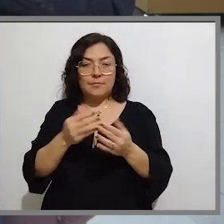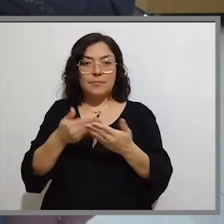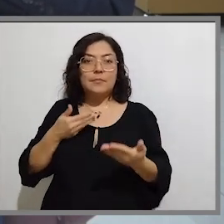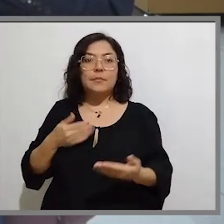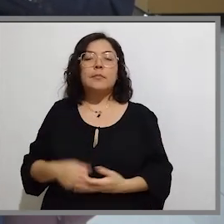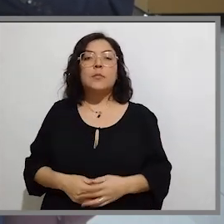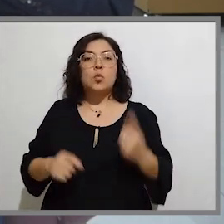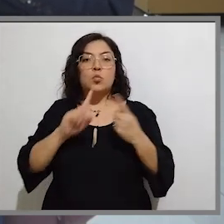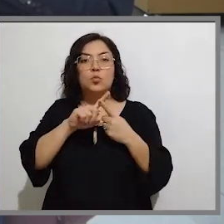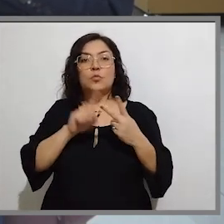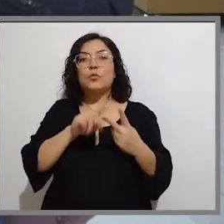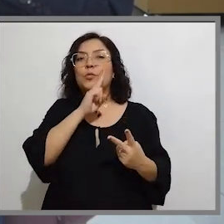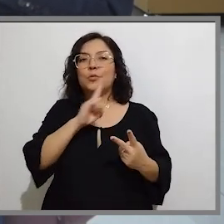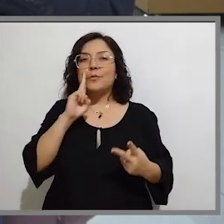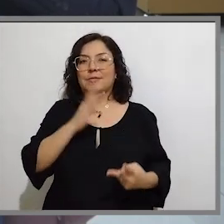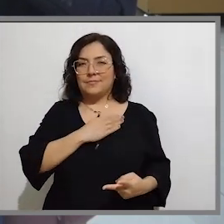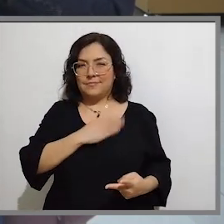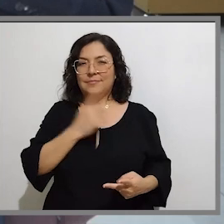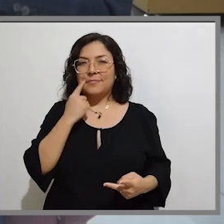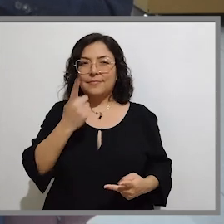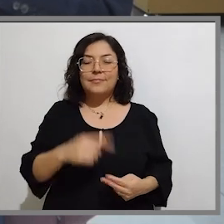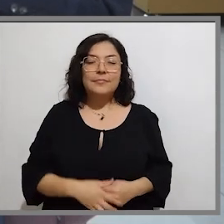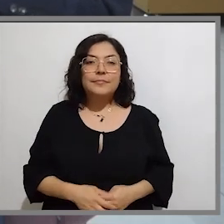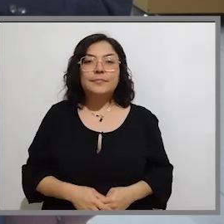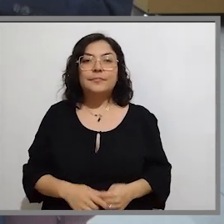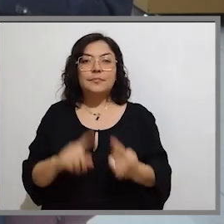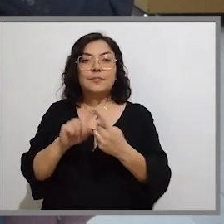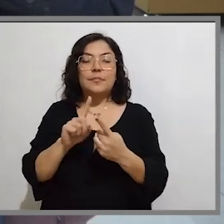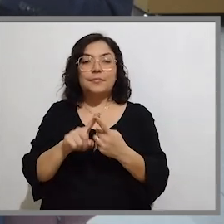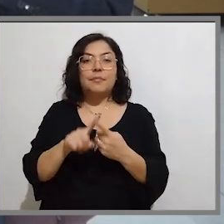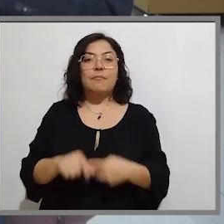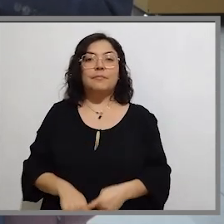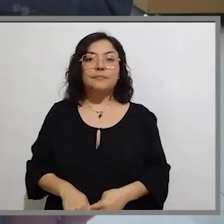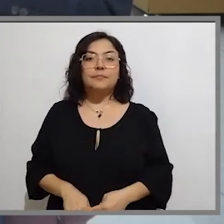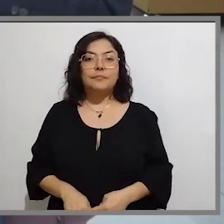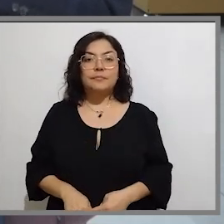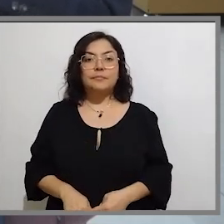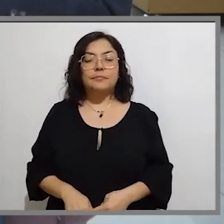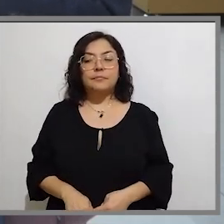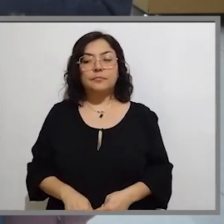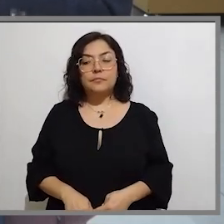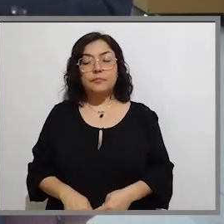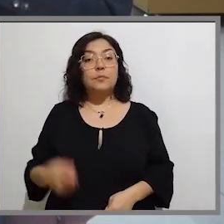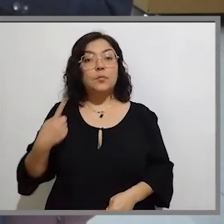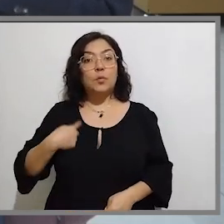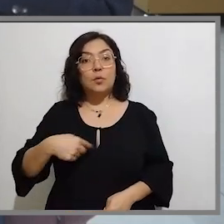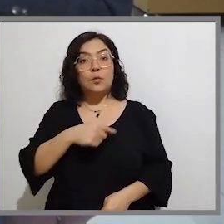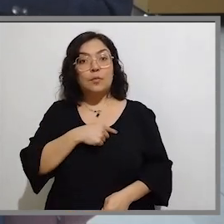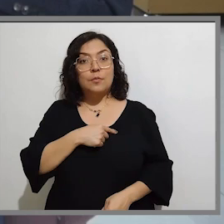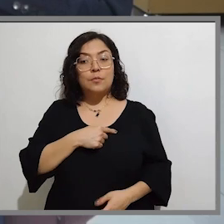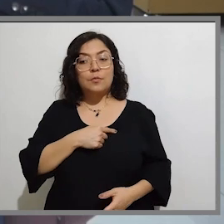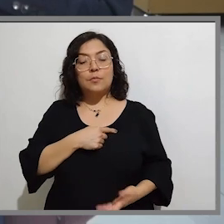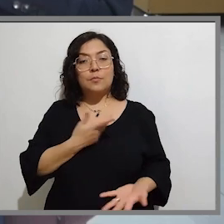La primera, concluimos ya, y esta es una noticia que nos llena de satisfacción, concluimos ya la etapa